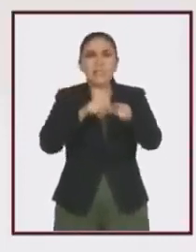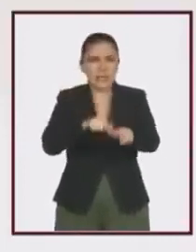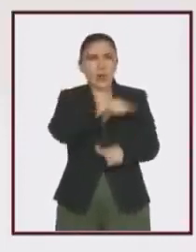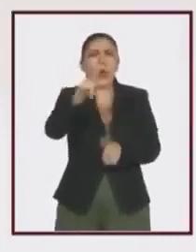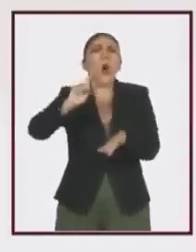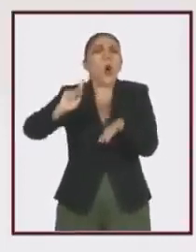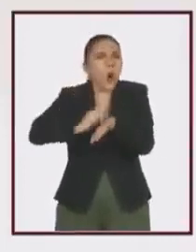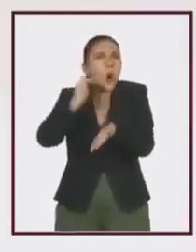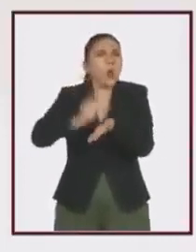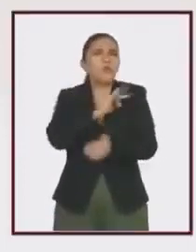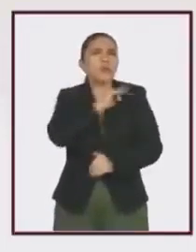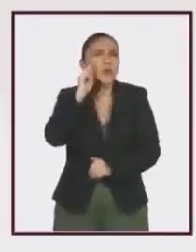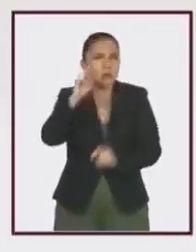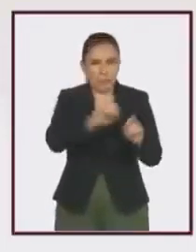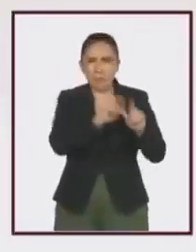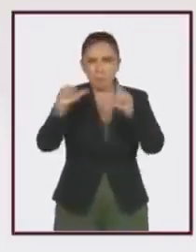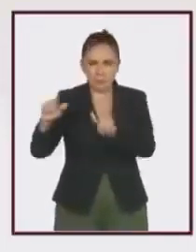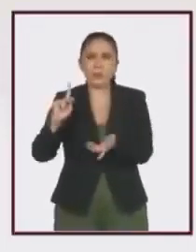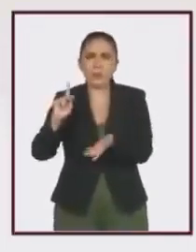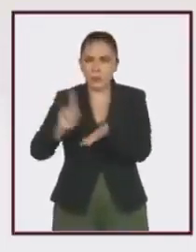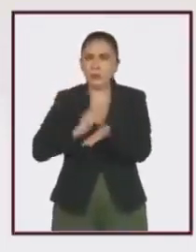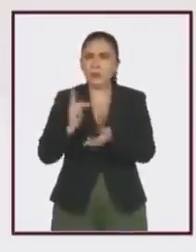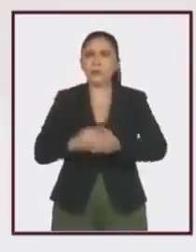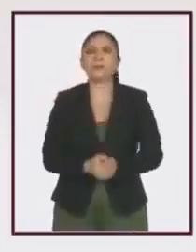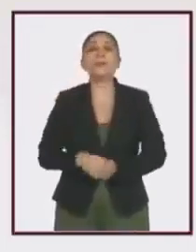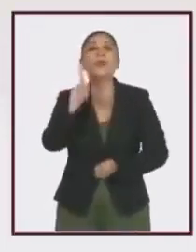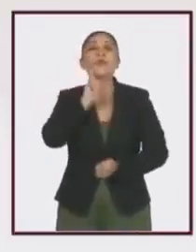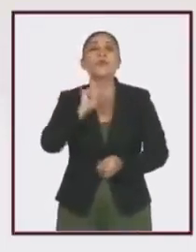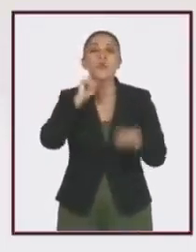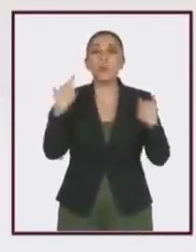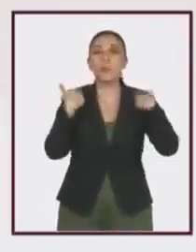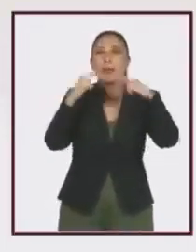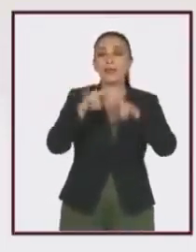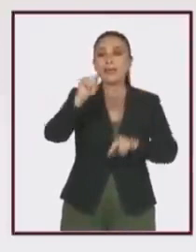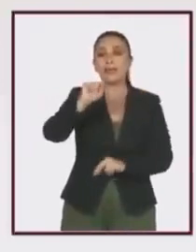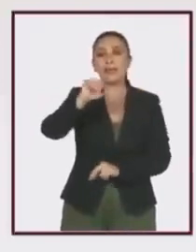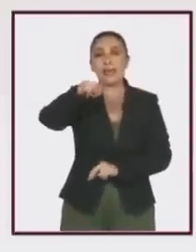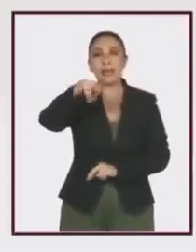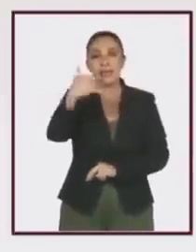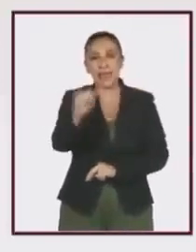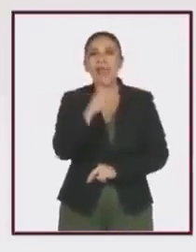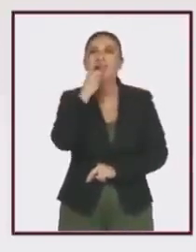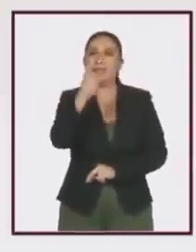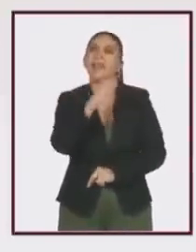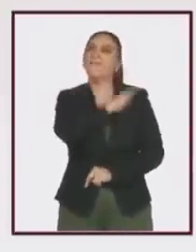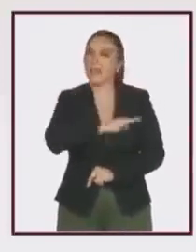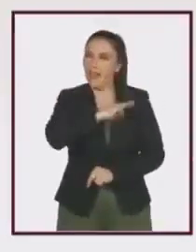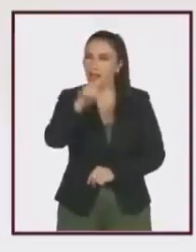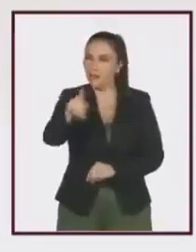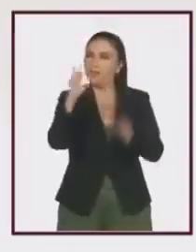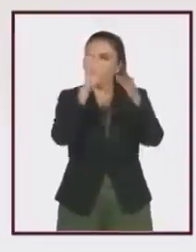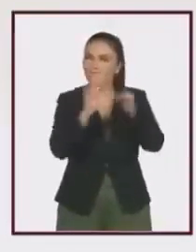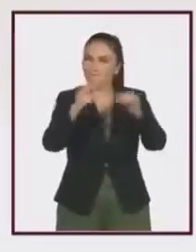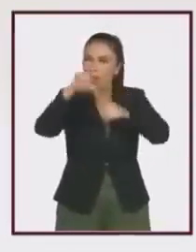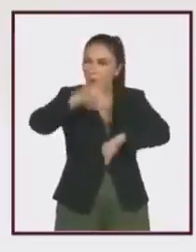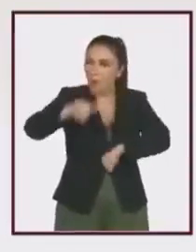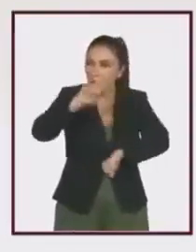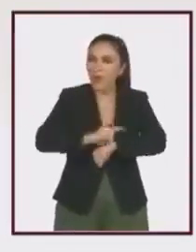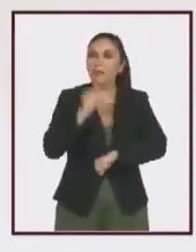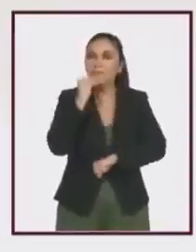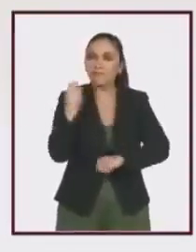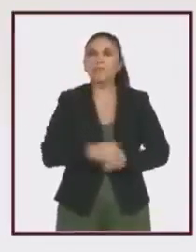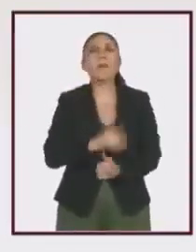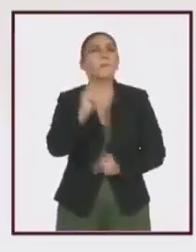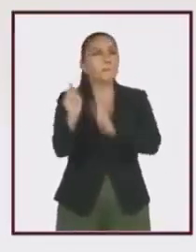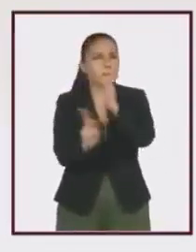disposición. La maestra Tania Rojas felicita por la información que hemos compartido y le